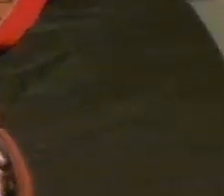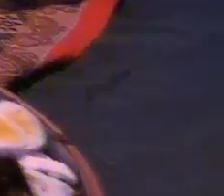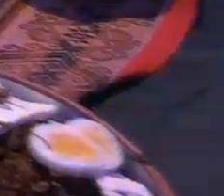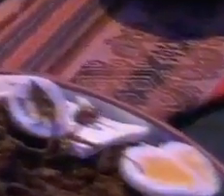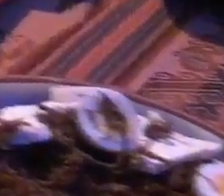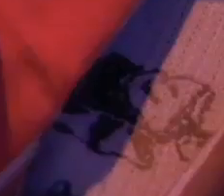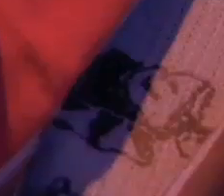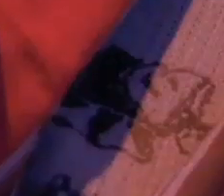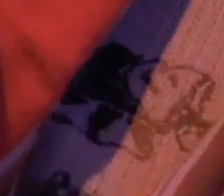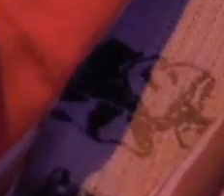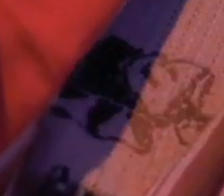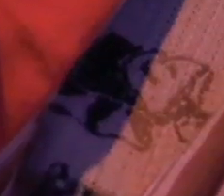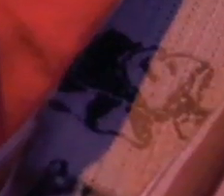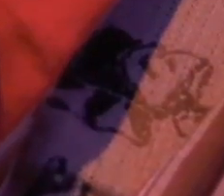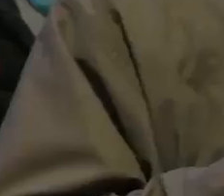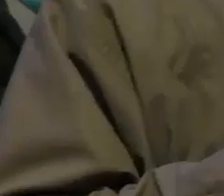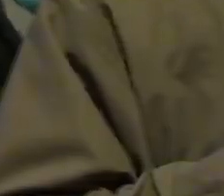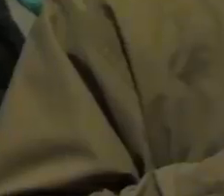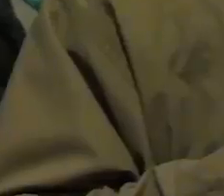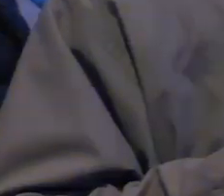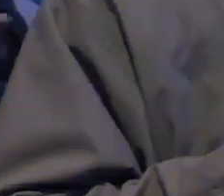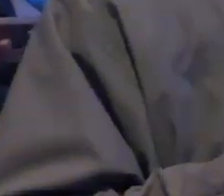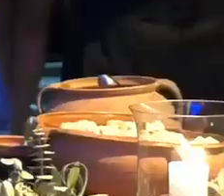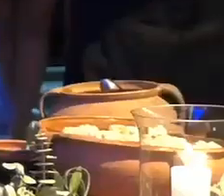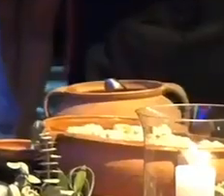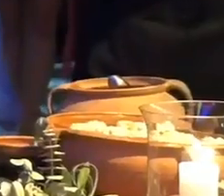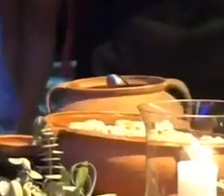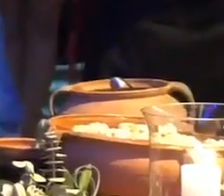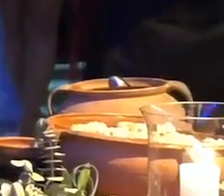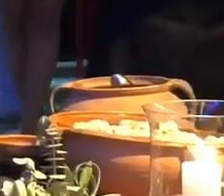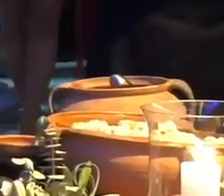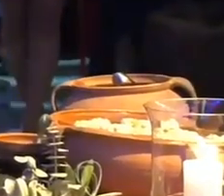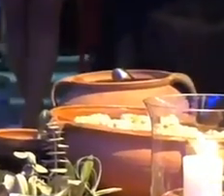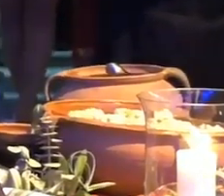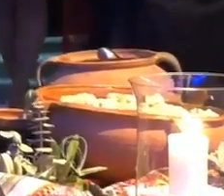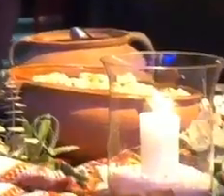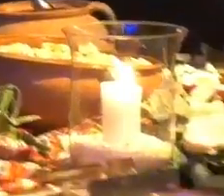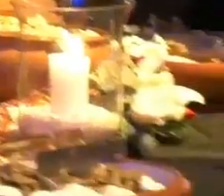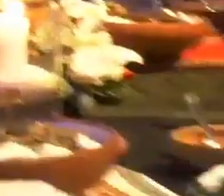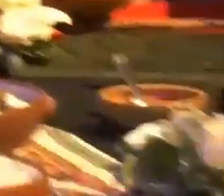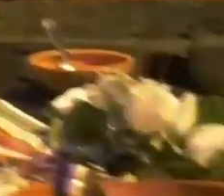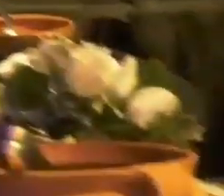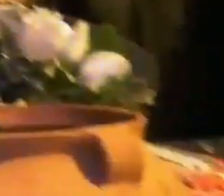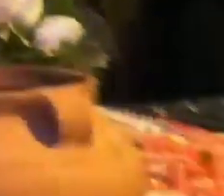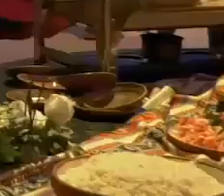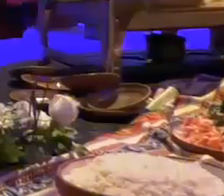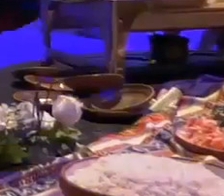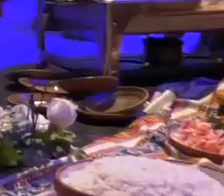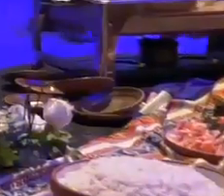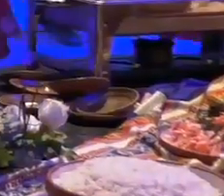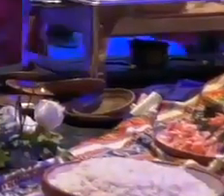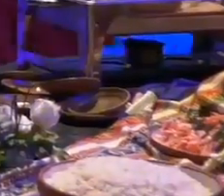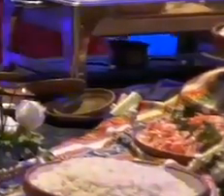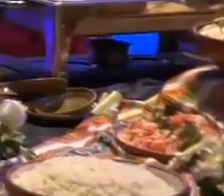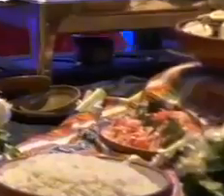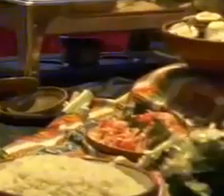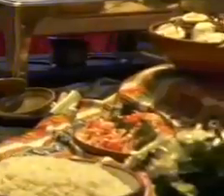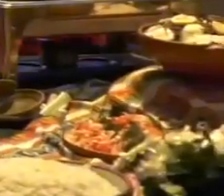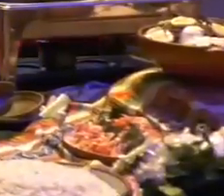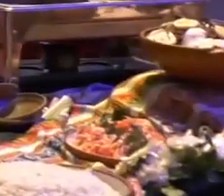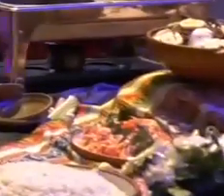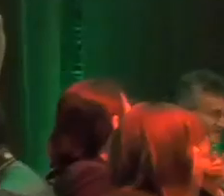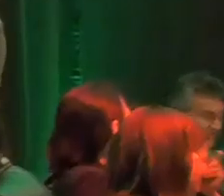vida en este mi humilde canto. Hermosa pieza